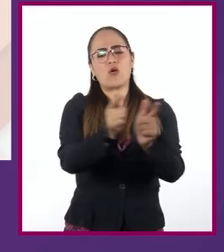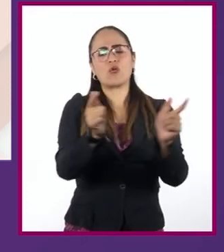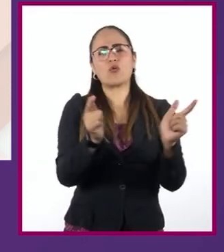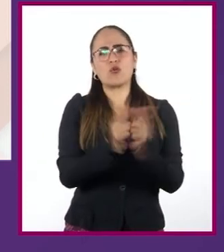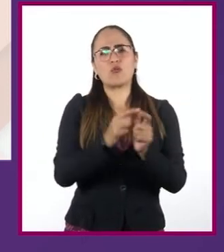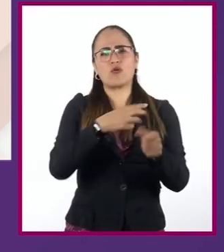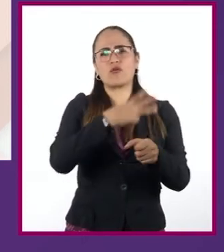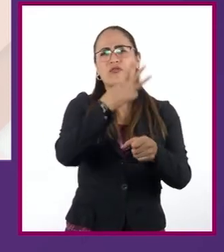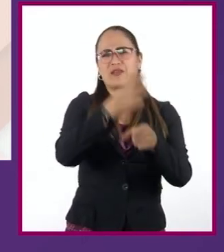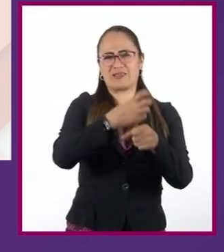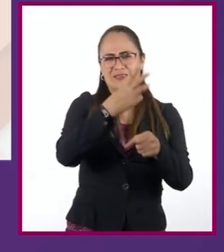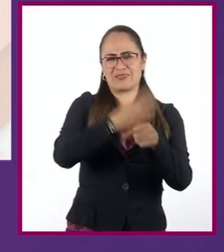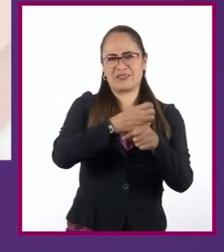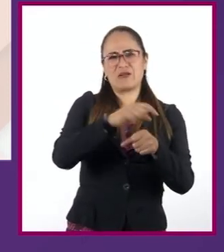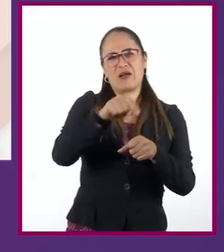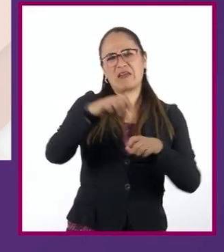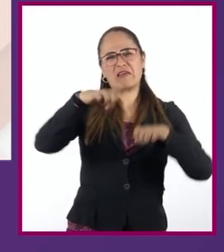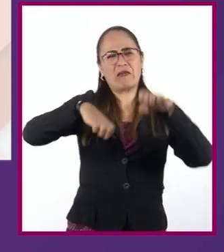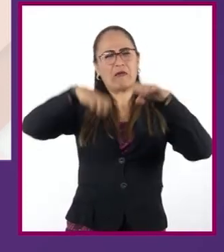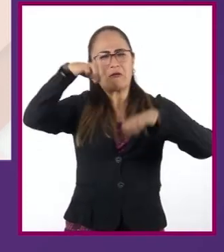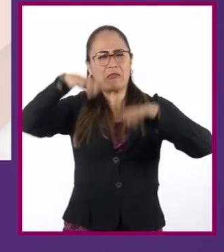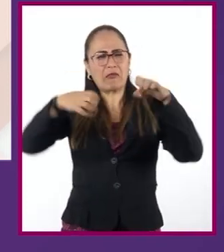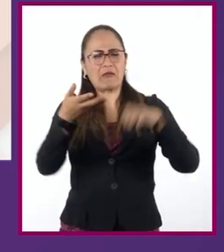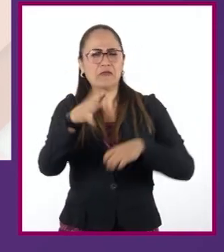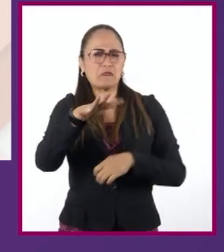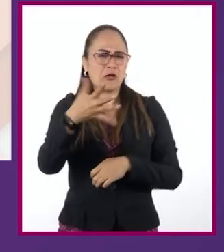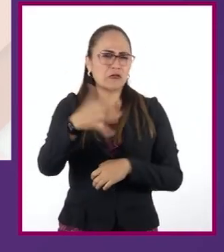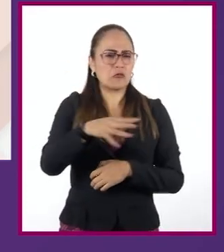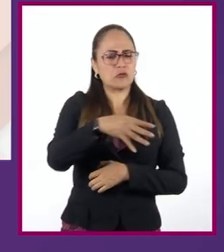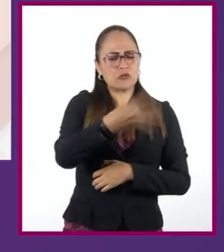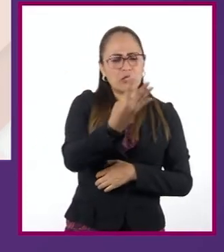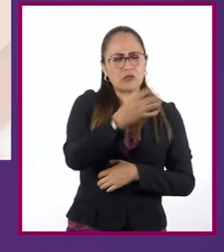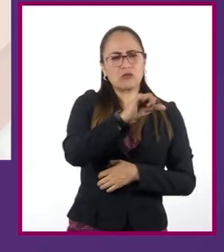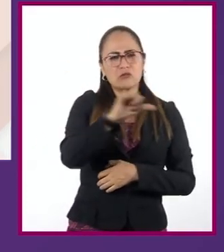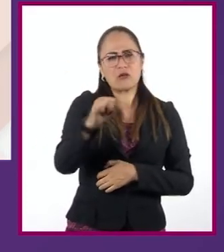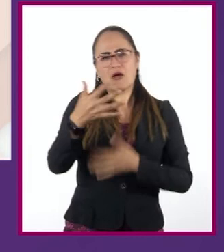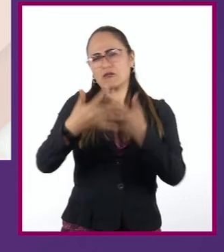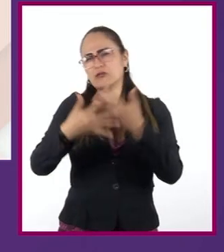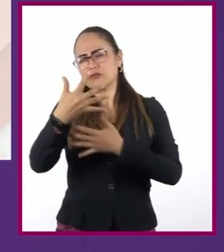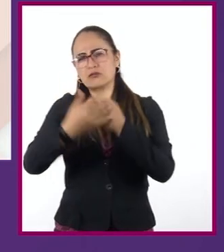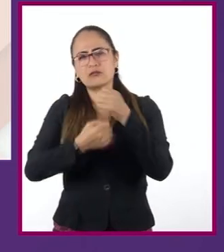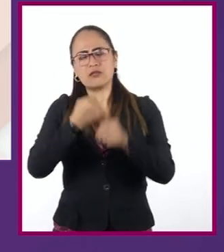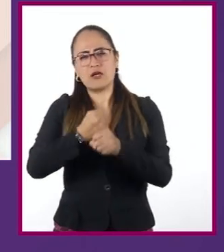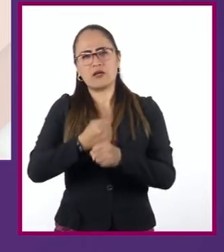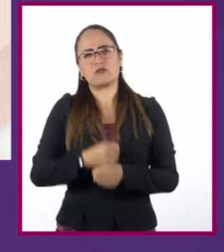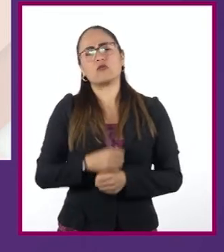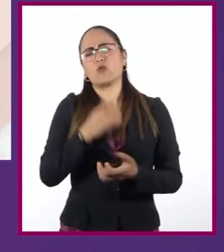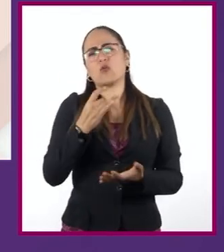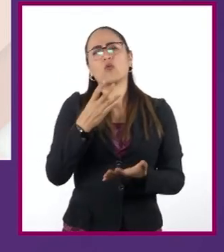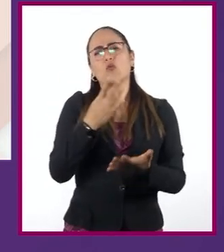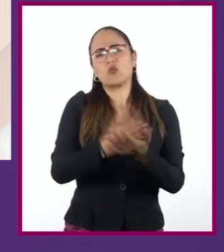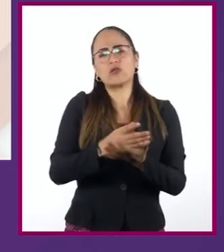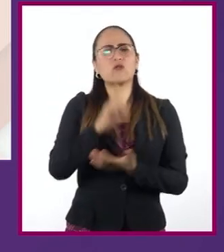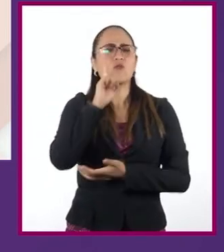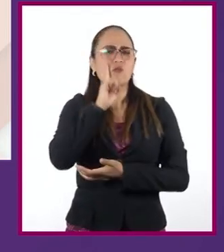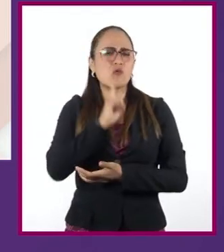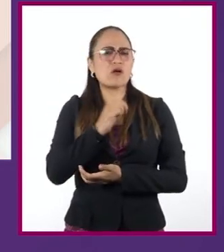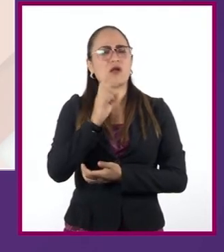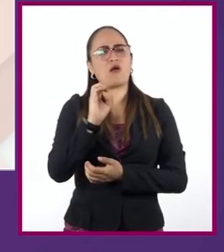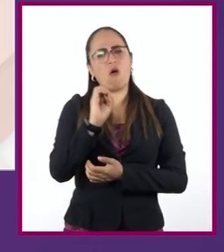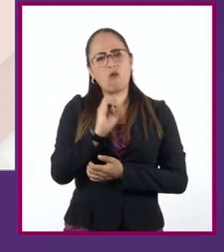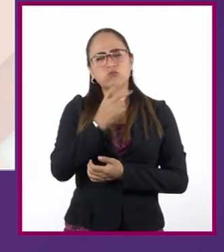tercer grado donde las edades oscilan entre los 14 y 15 años de edad. Solo incluye el sexo del